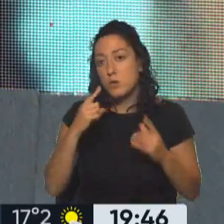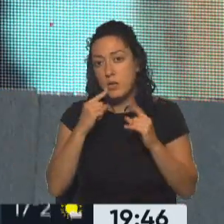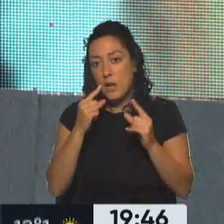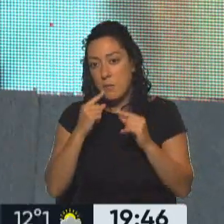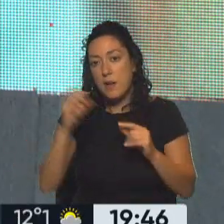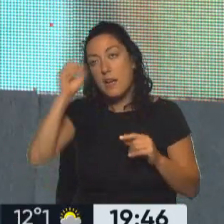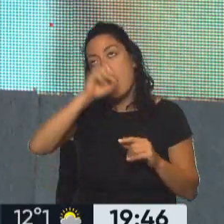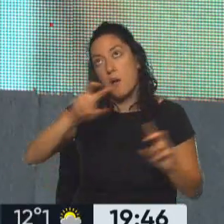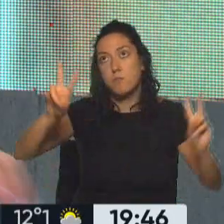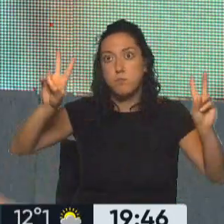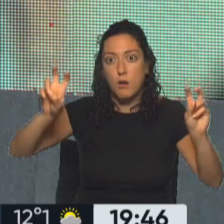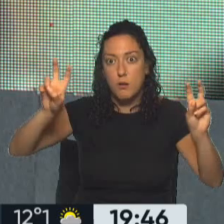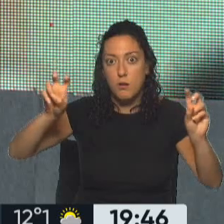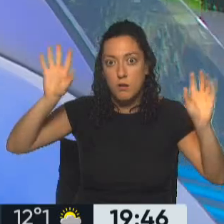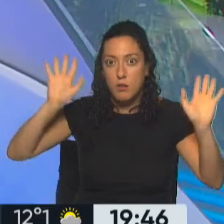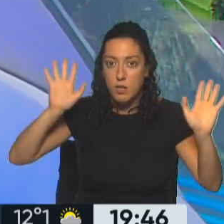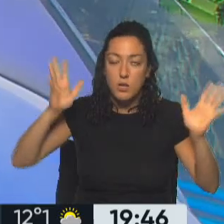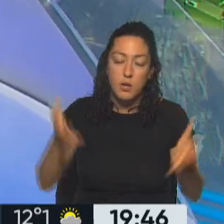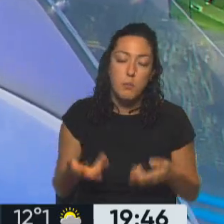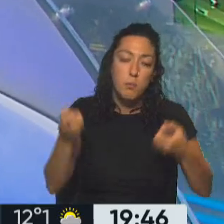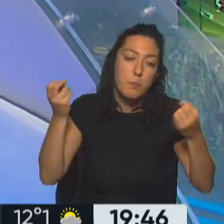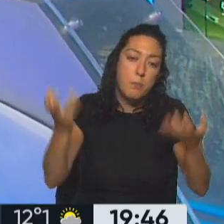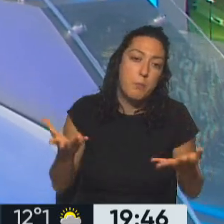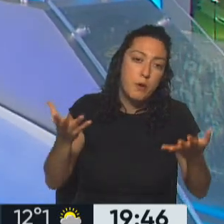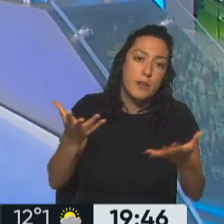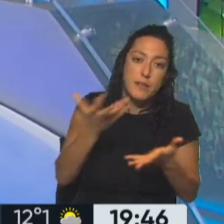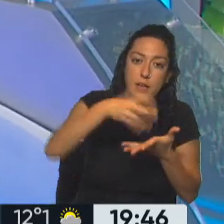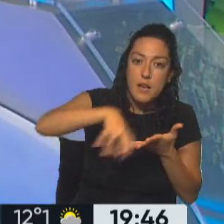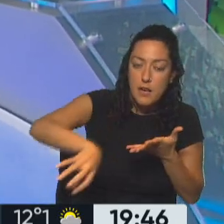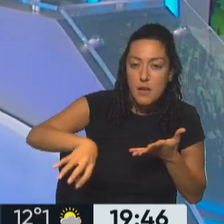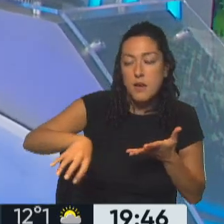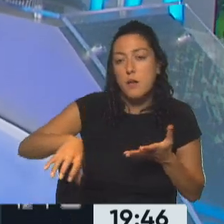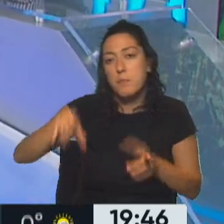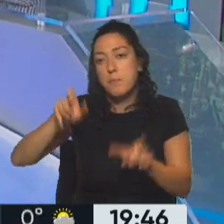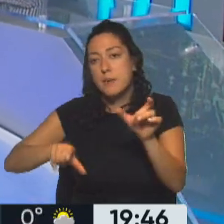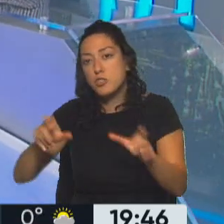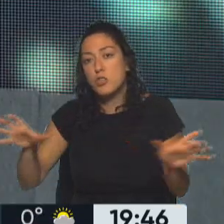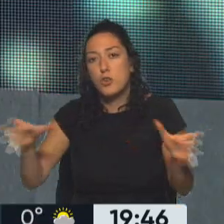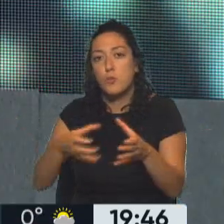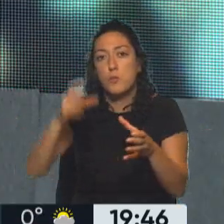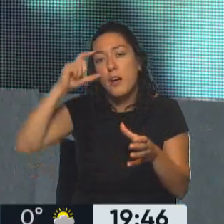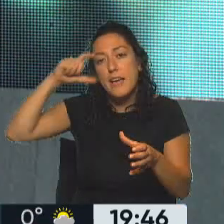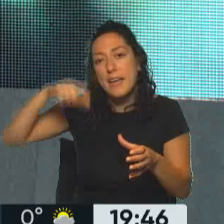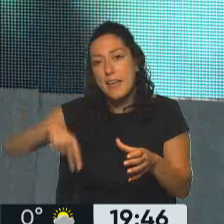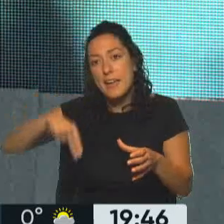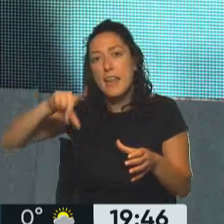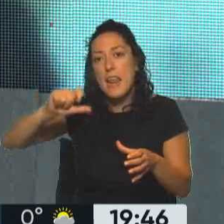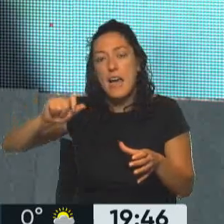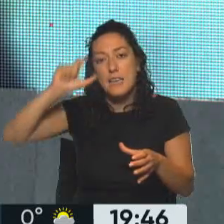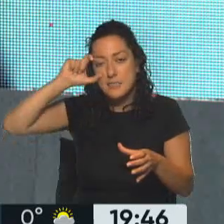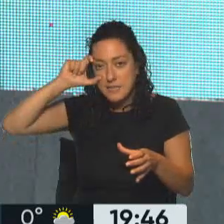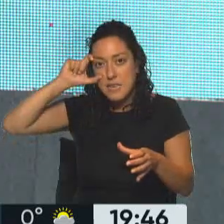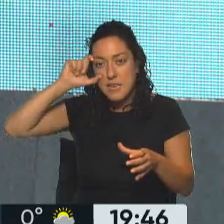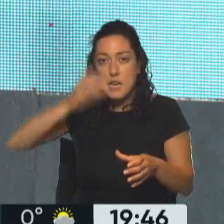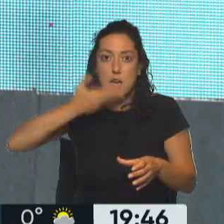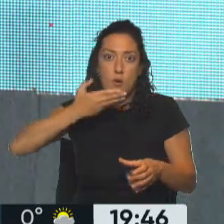el campo siempre decimos entre comillas no porque hay una parte sobre todo referentes de la mesa de enlace que van endureciendo el discurso ya la semana pasada